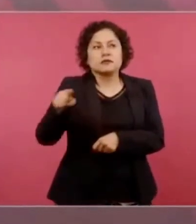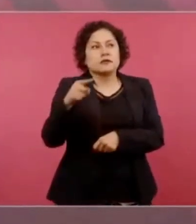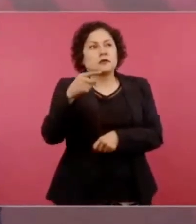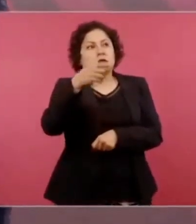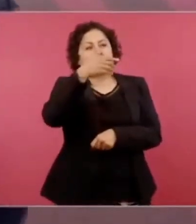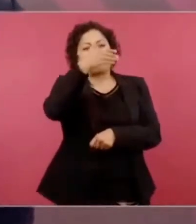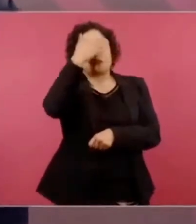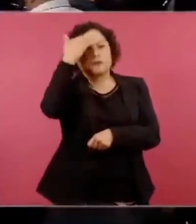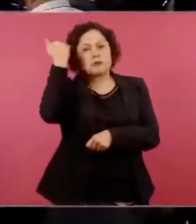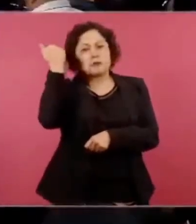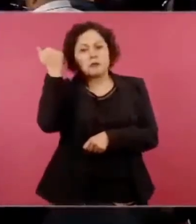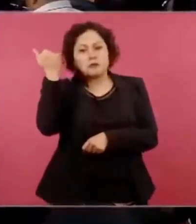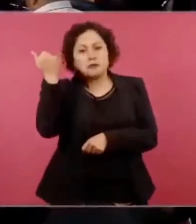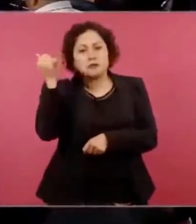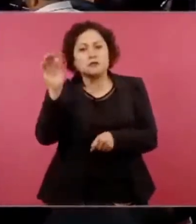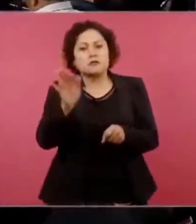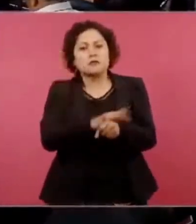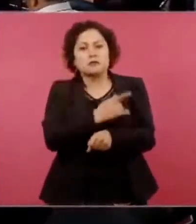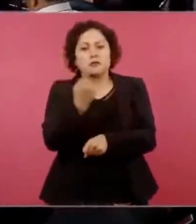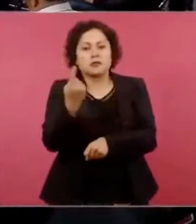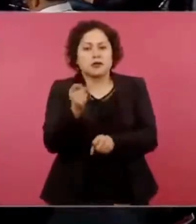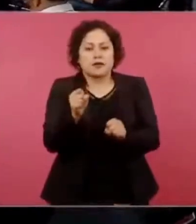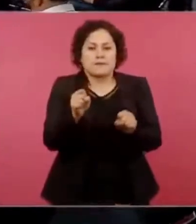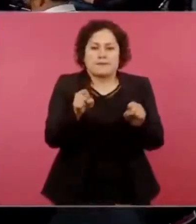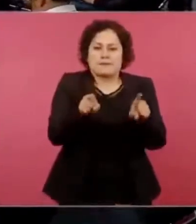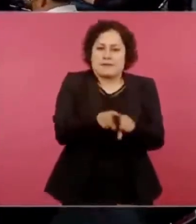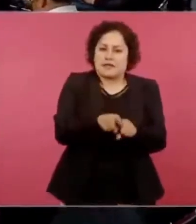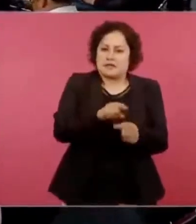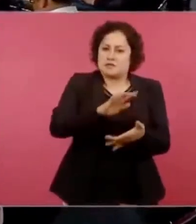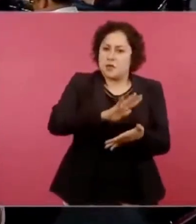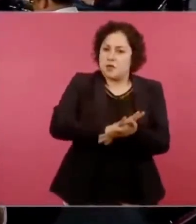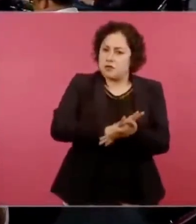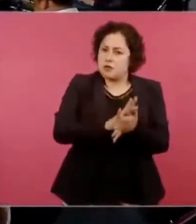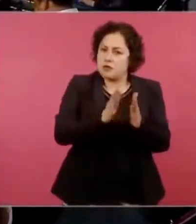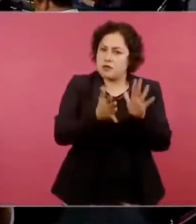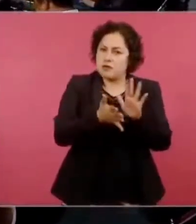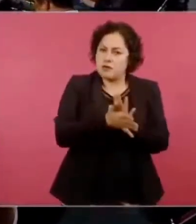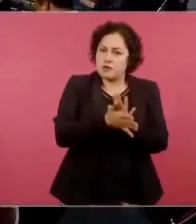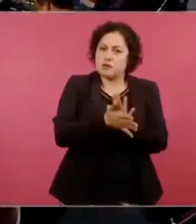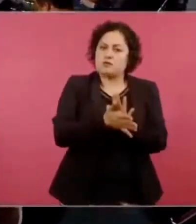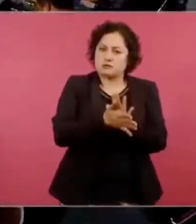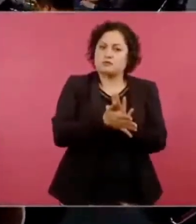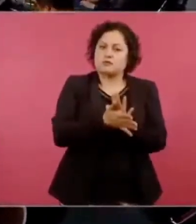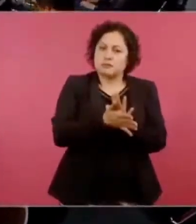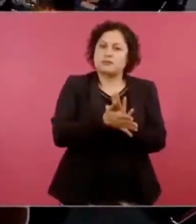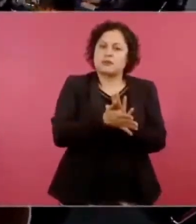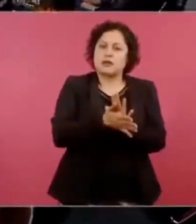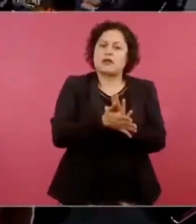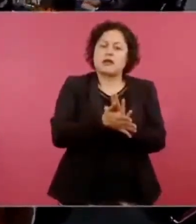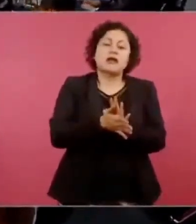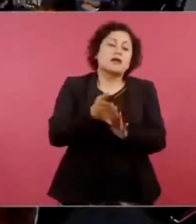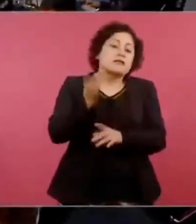del poder legislativo y del poder judicial.